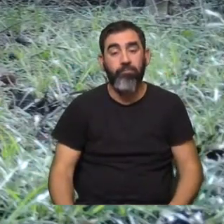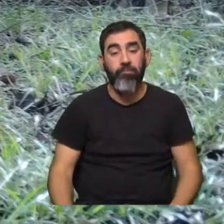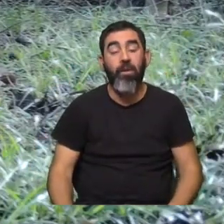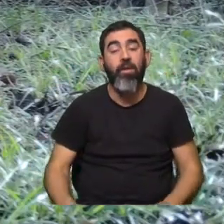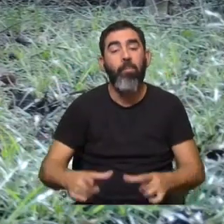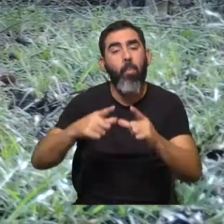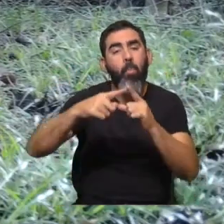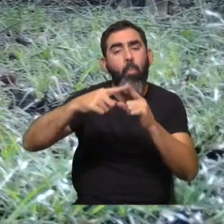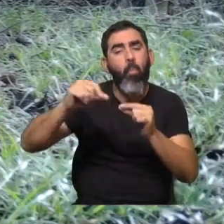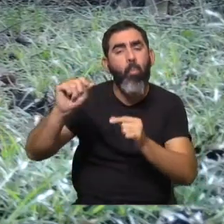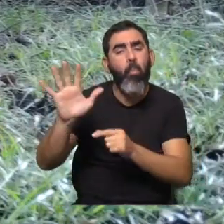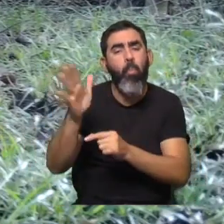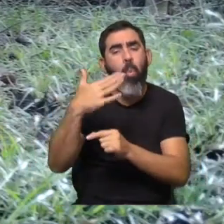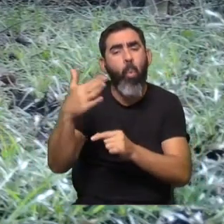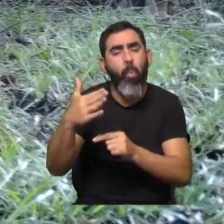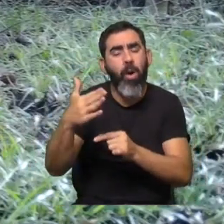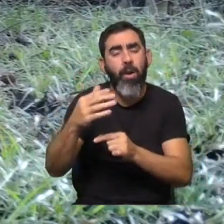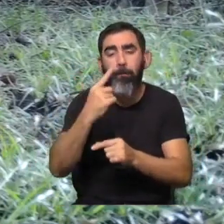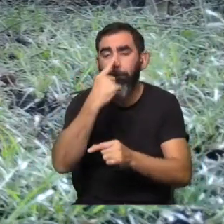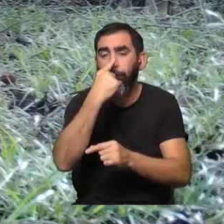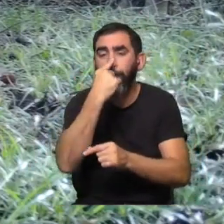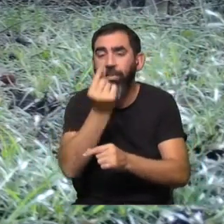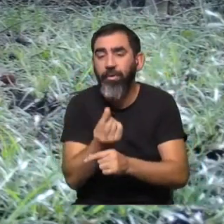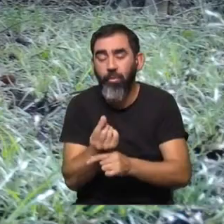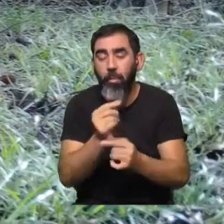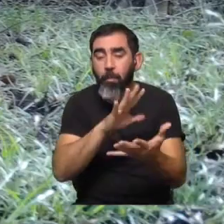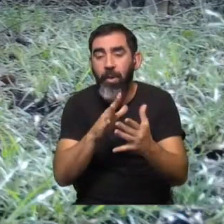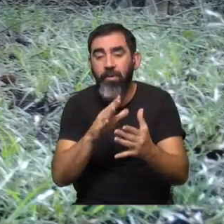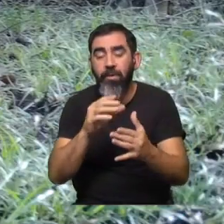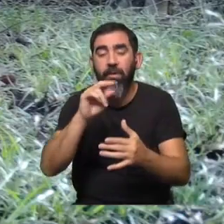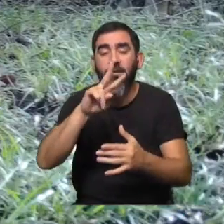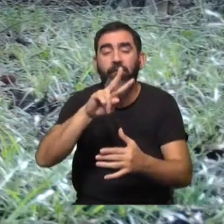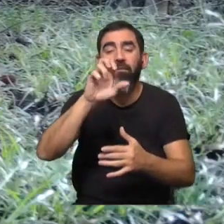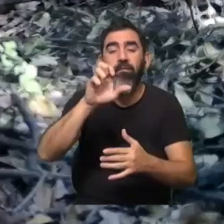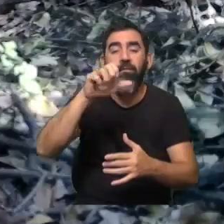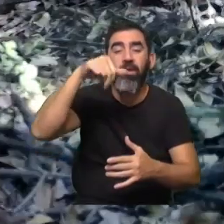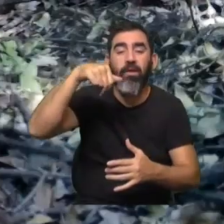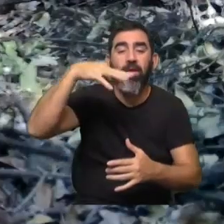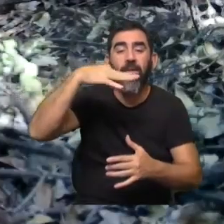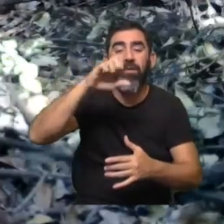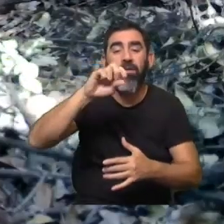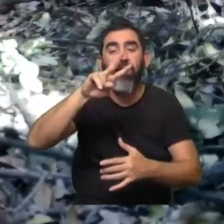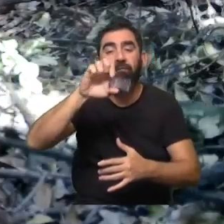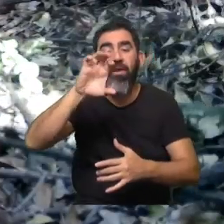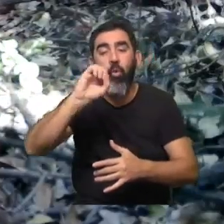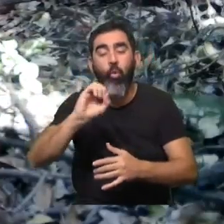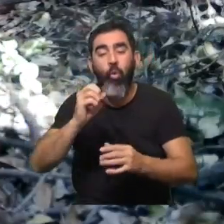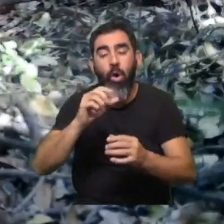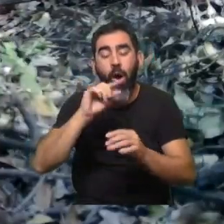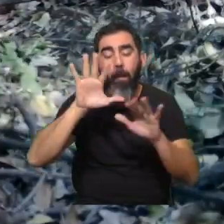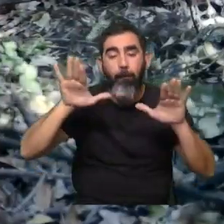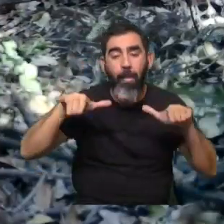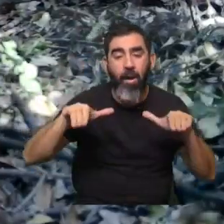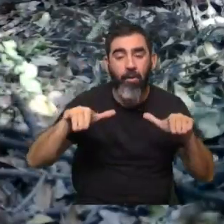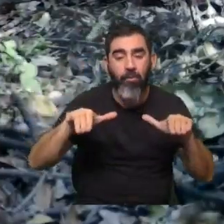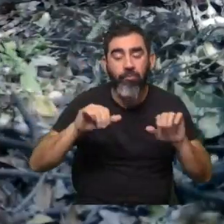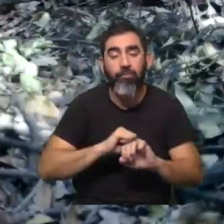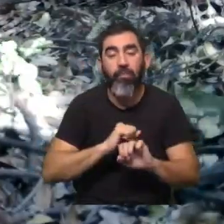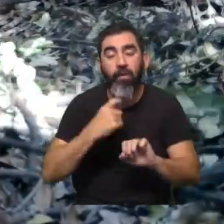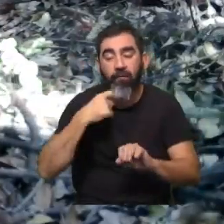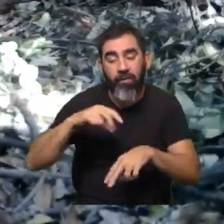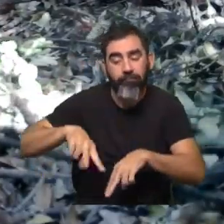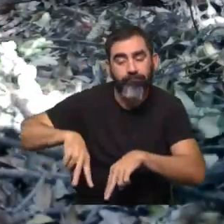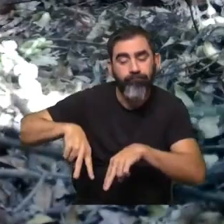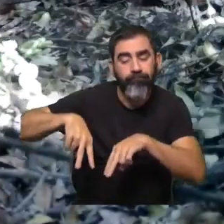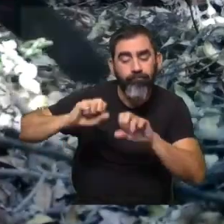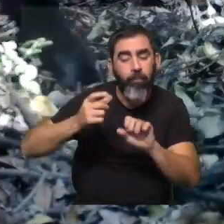plumas y el pico que parecería ser de un venteveo. Bien. Eso con la genética también, la idea es profundizar un poco más y terminar de